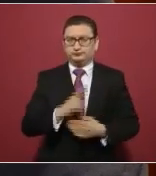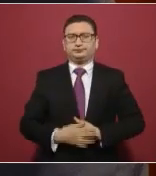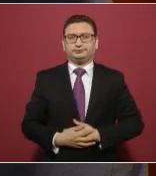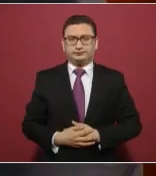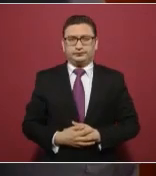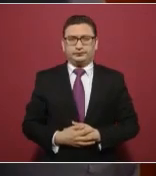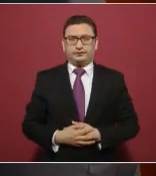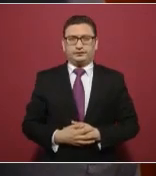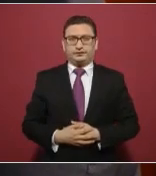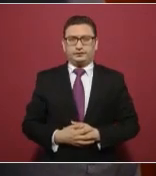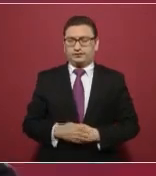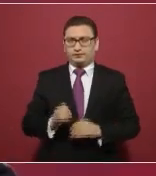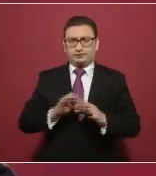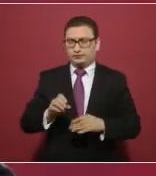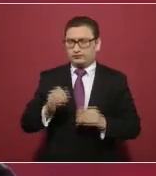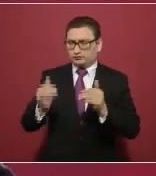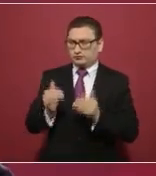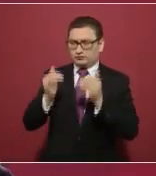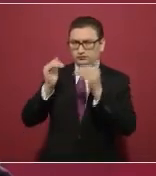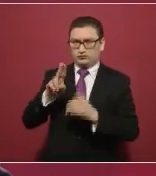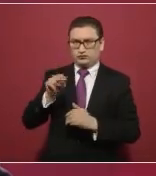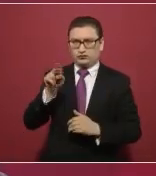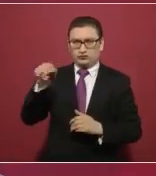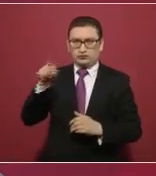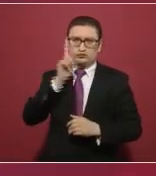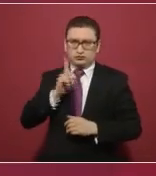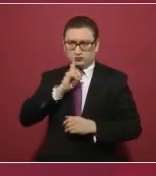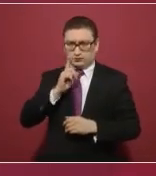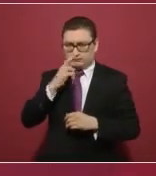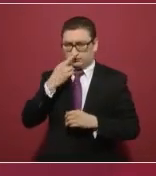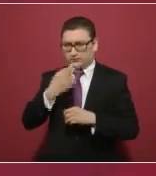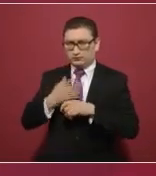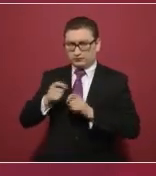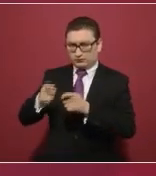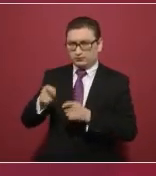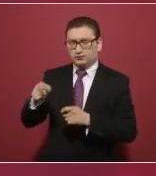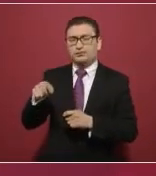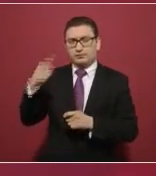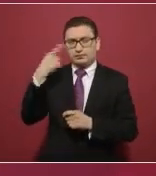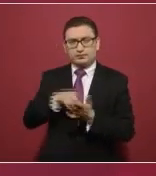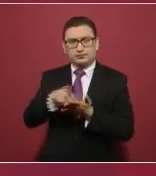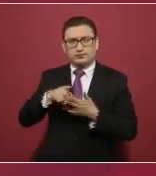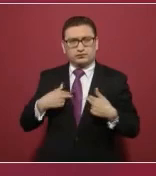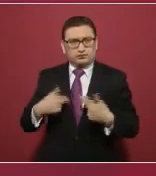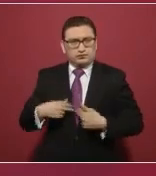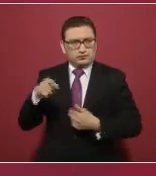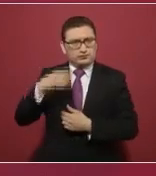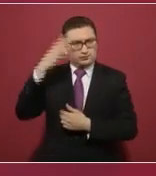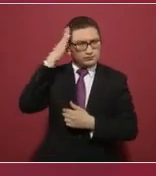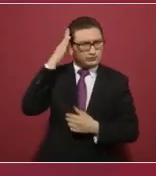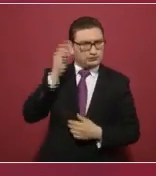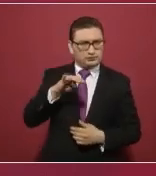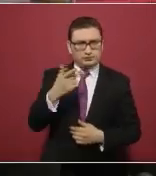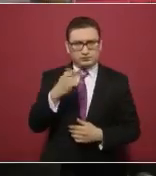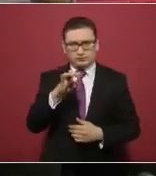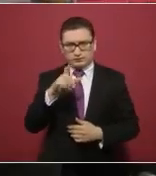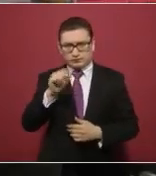Y la Oficina de la Alta Comisionada de las Naciones Unidas para los Derechos Humanos, encabezada por la doctora Michelle